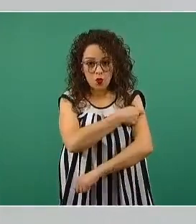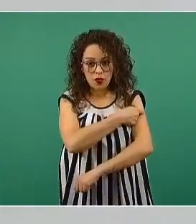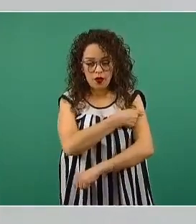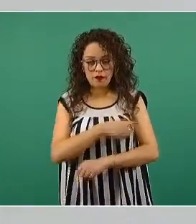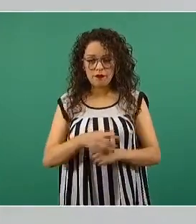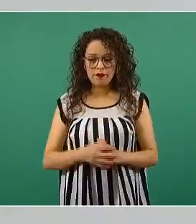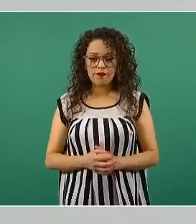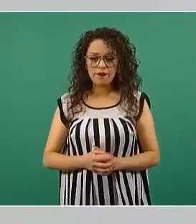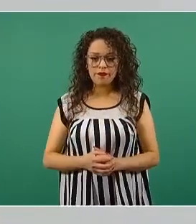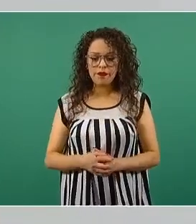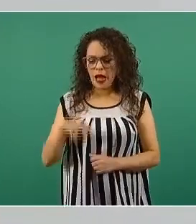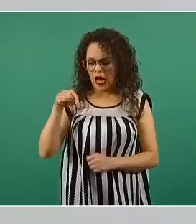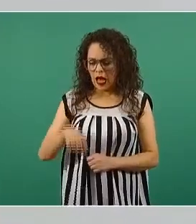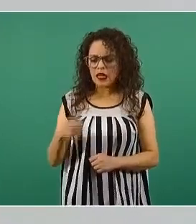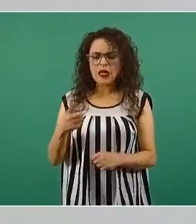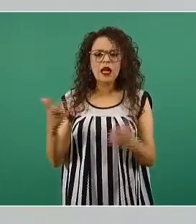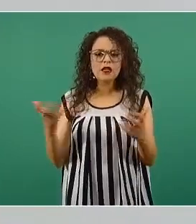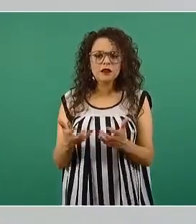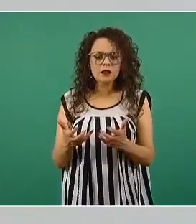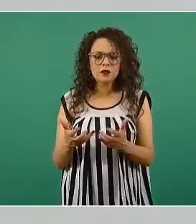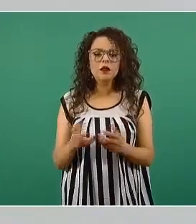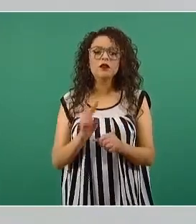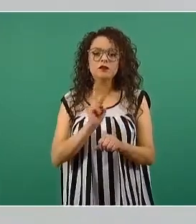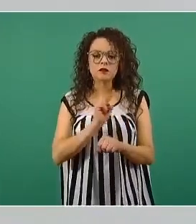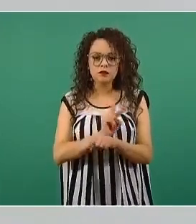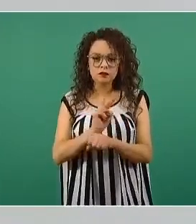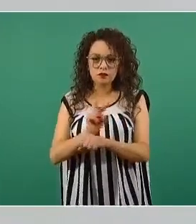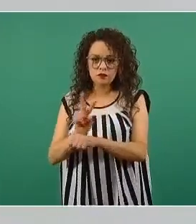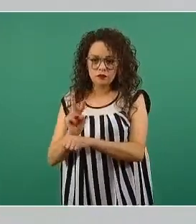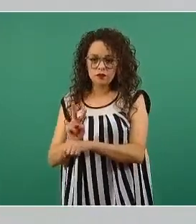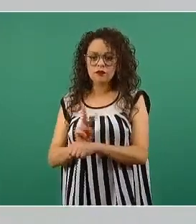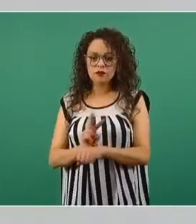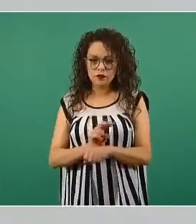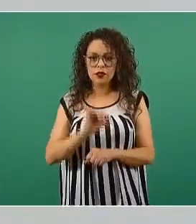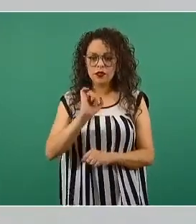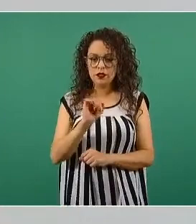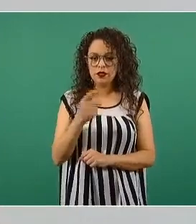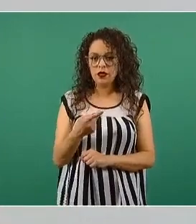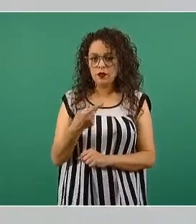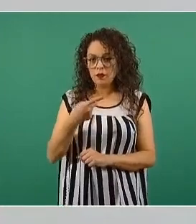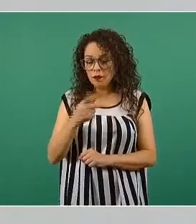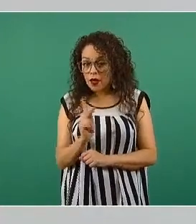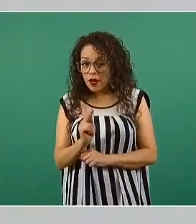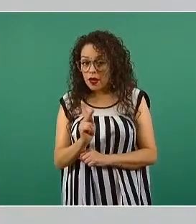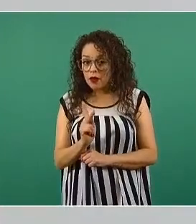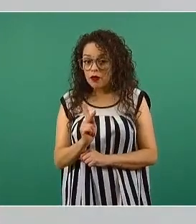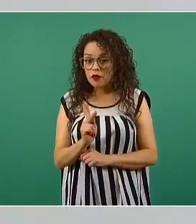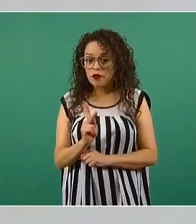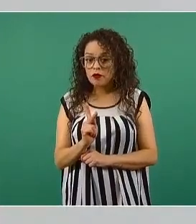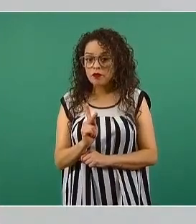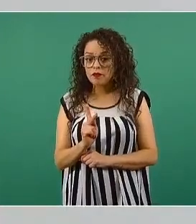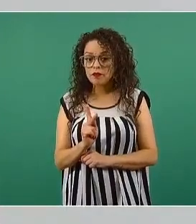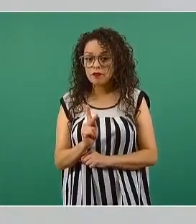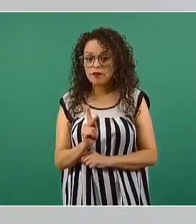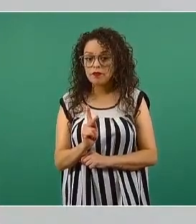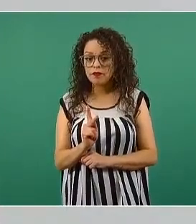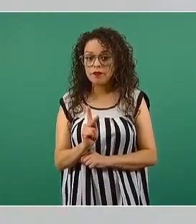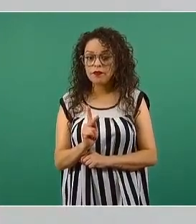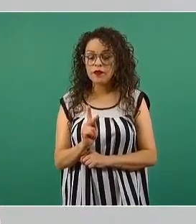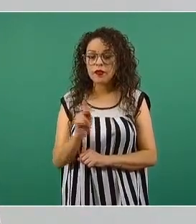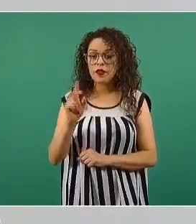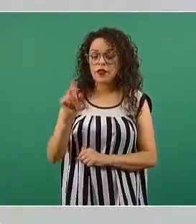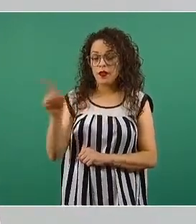es lo que usted ya comentó, una farmacovigilancia dirigida, pero con un entrenamiento particularmente del médico